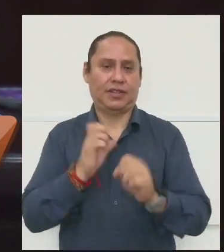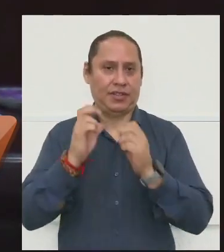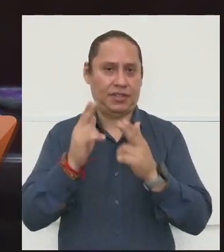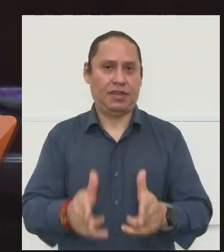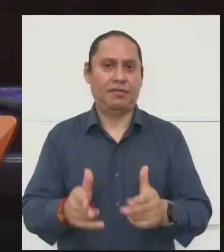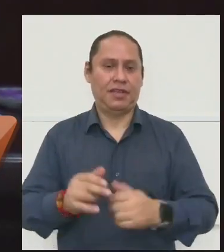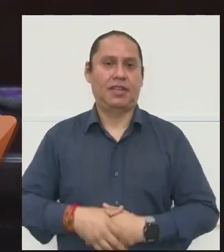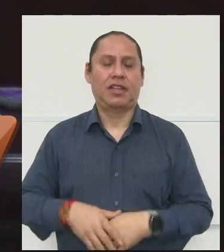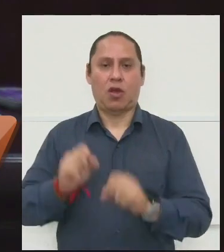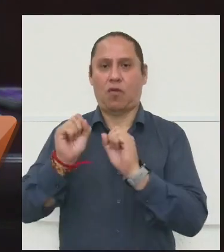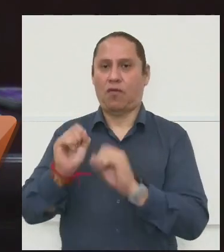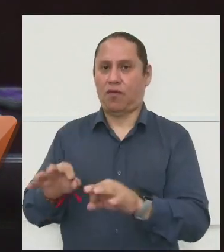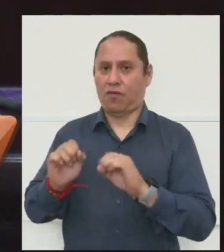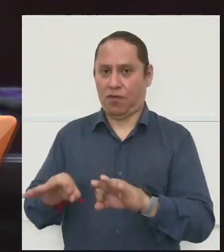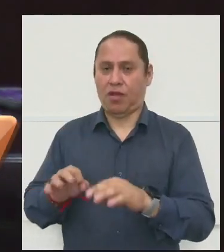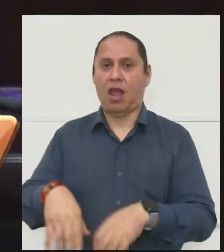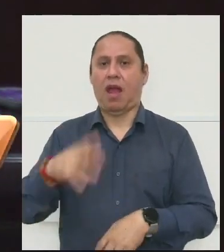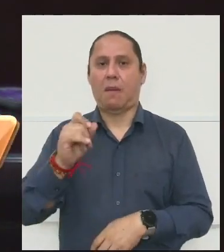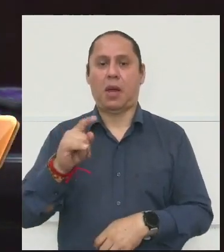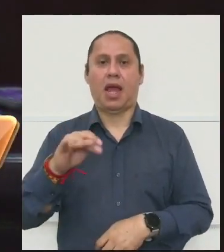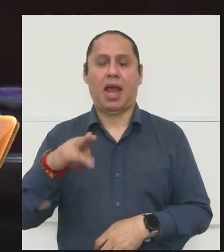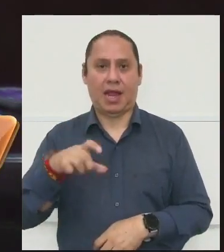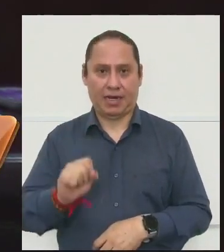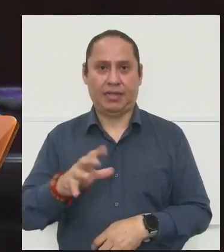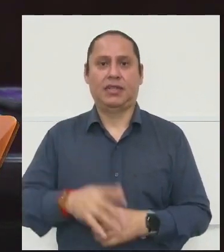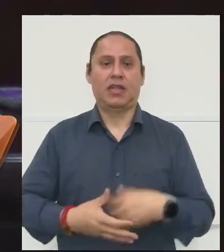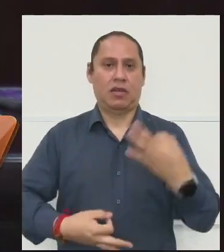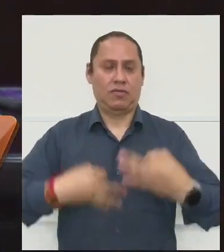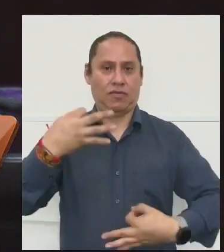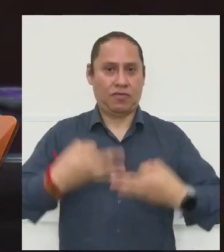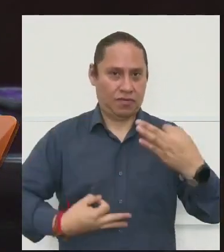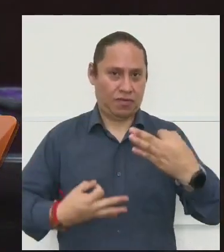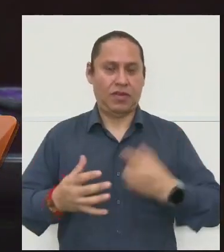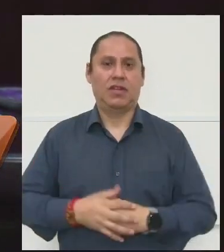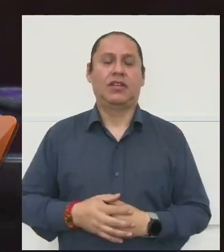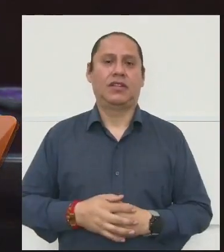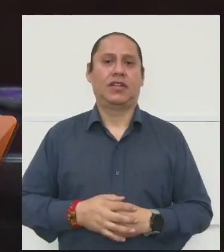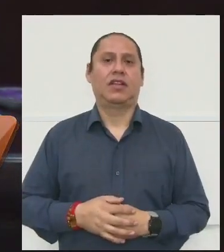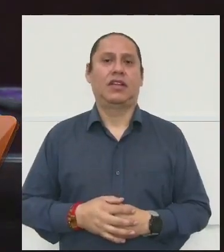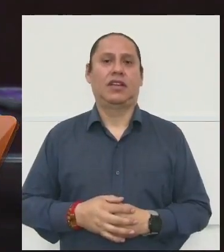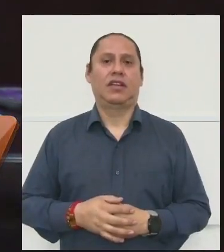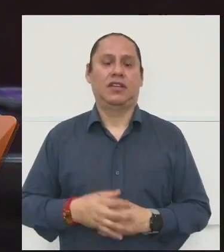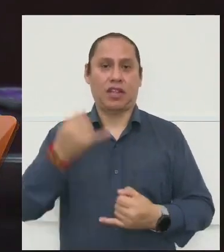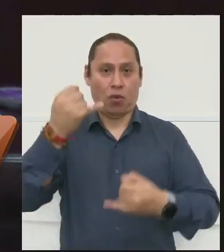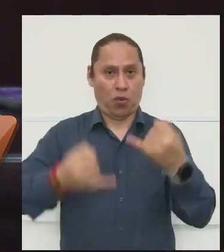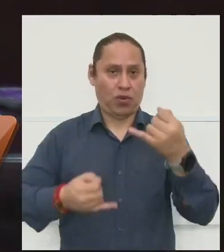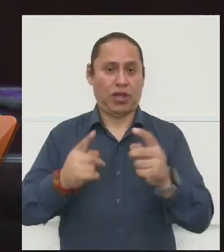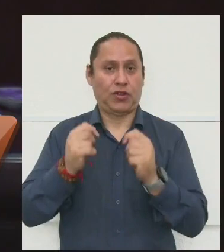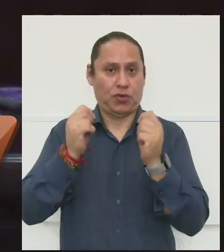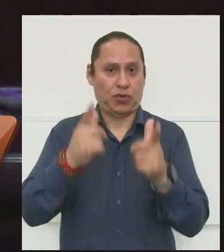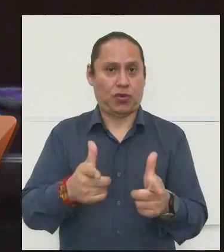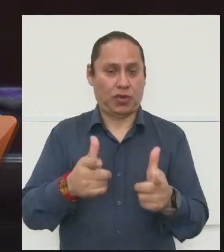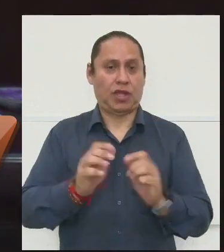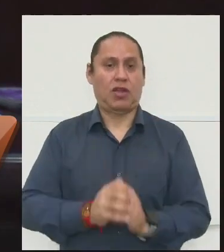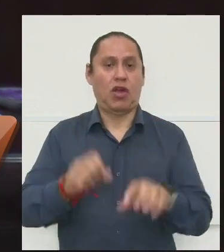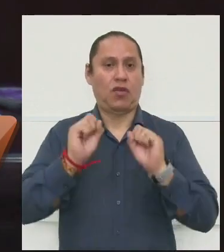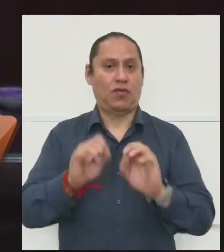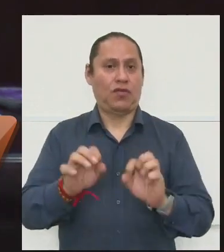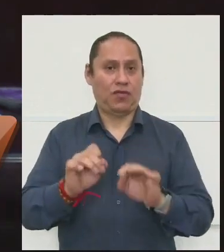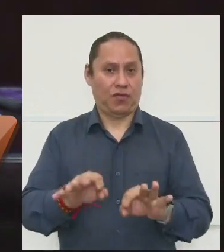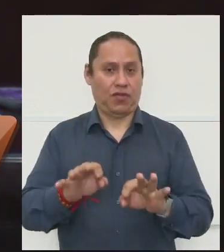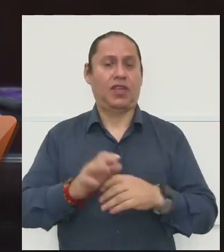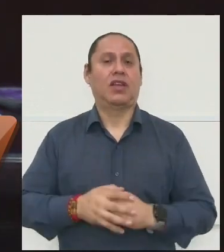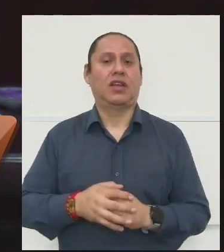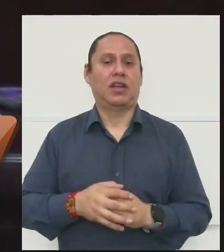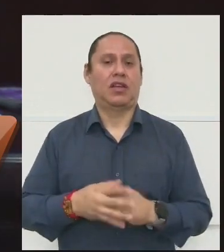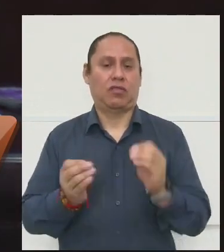Chiapas oficial de partes común de los juzgados del ramo Civil del Distrito judicial de tuxla oficinista a